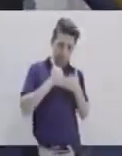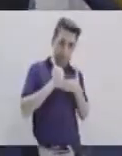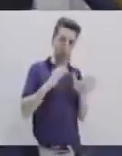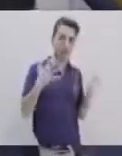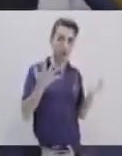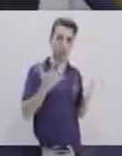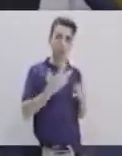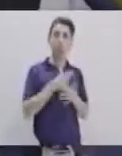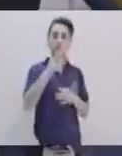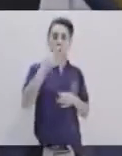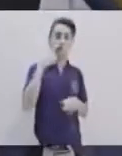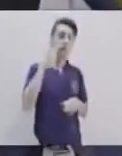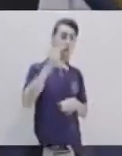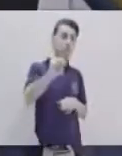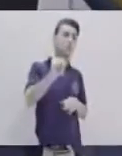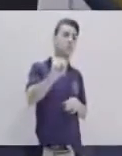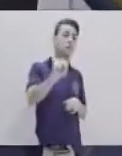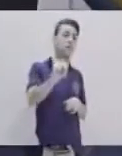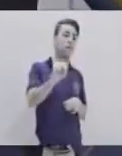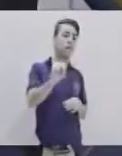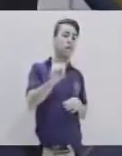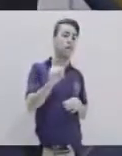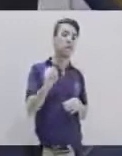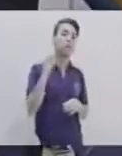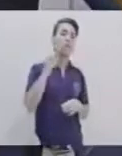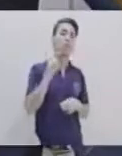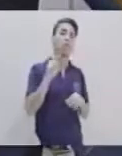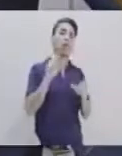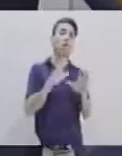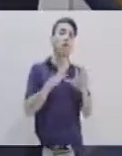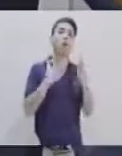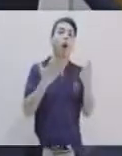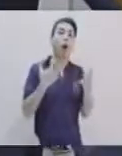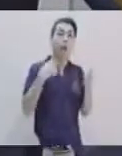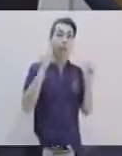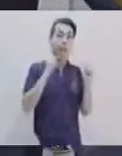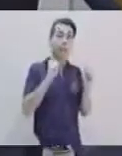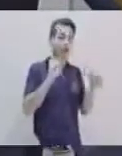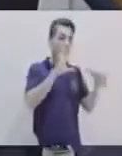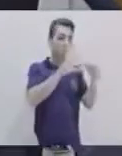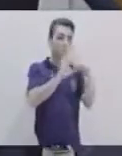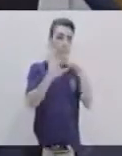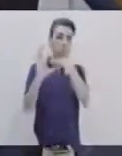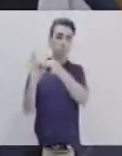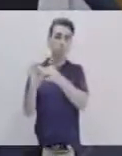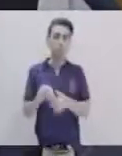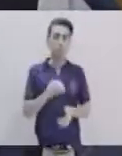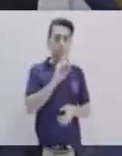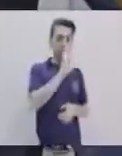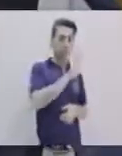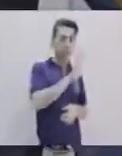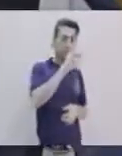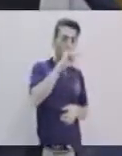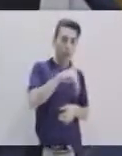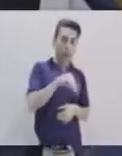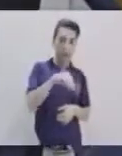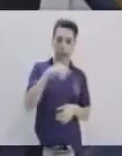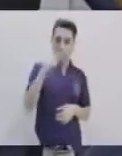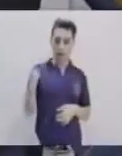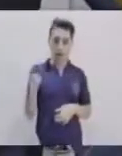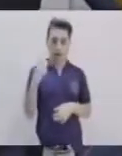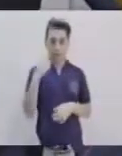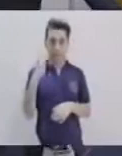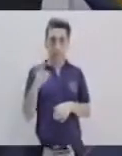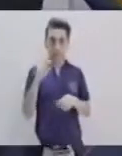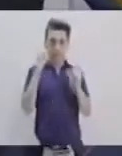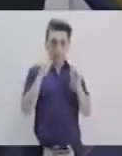que identifiques con cuál puedes aparear a 5m por ser semejante. Entonces,